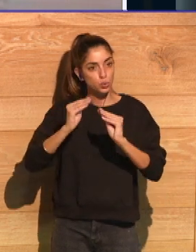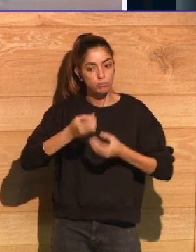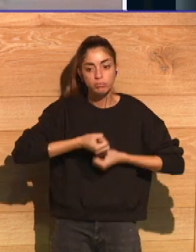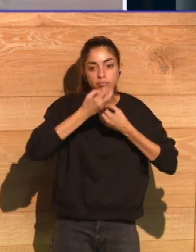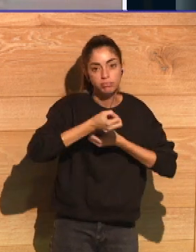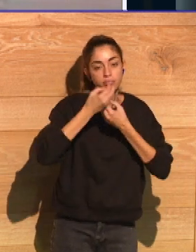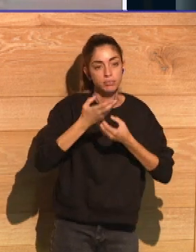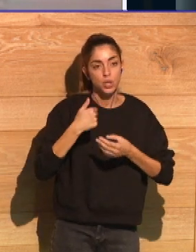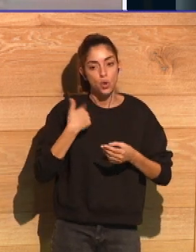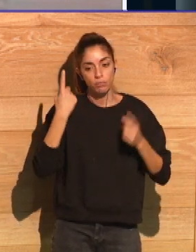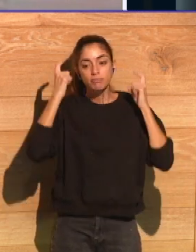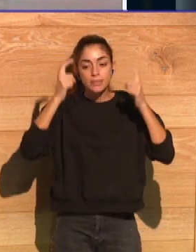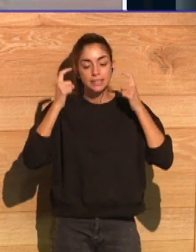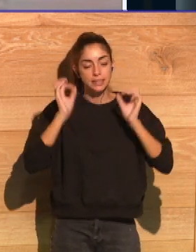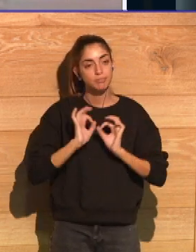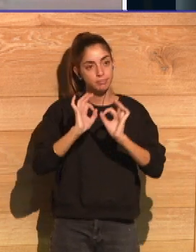intentado hacer.